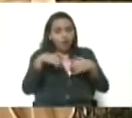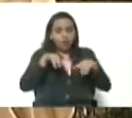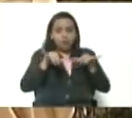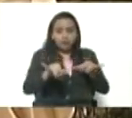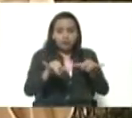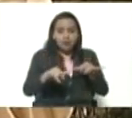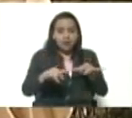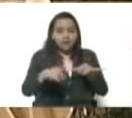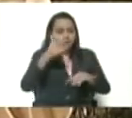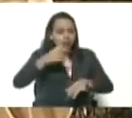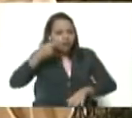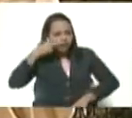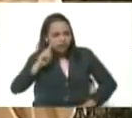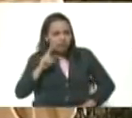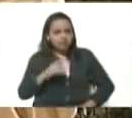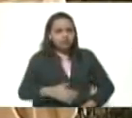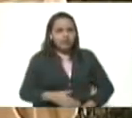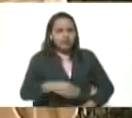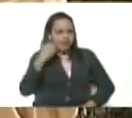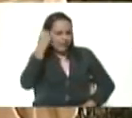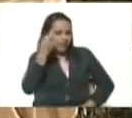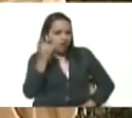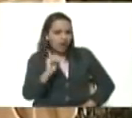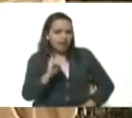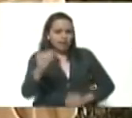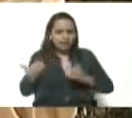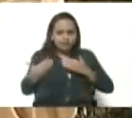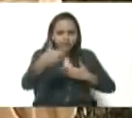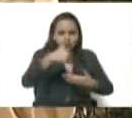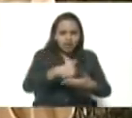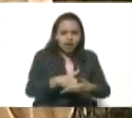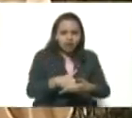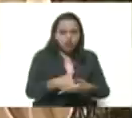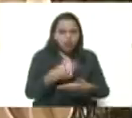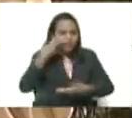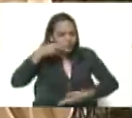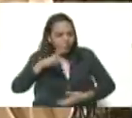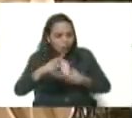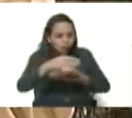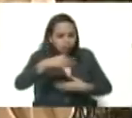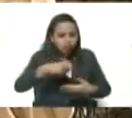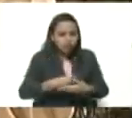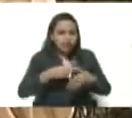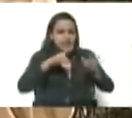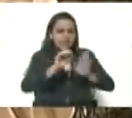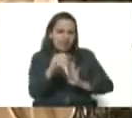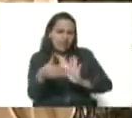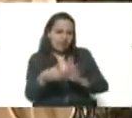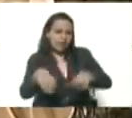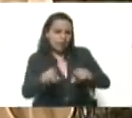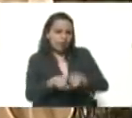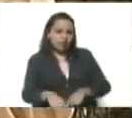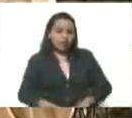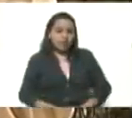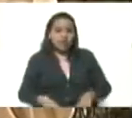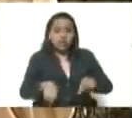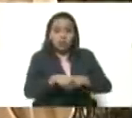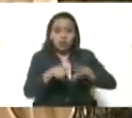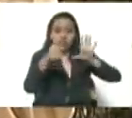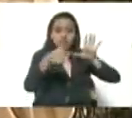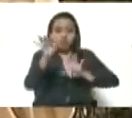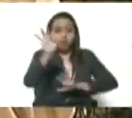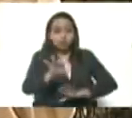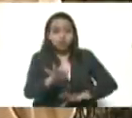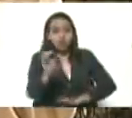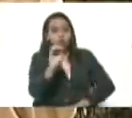por trochas ilegales, supongamos que entraron 70.000 personas por vías ilegales, lo más seguro es que el 6% o más